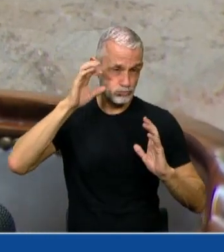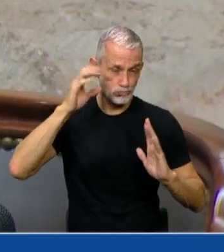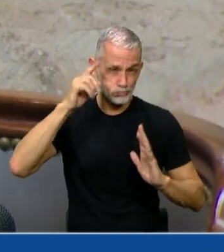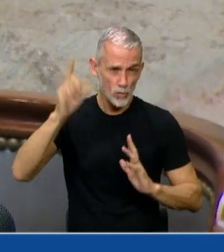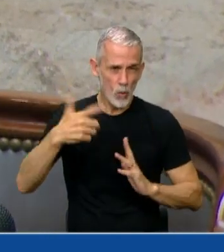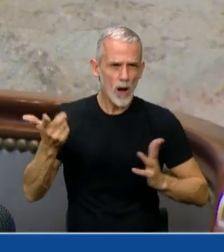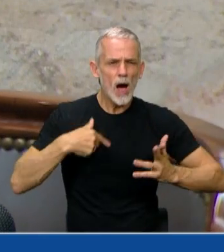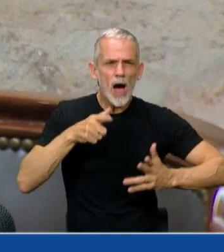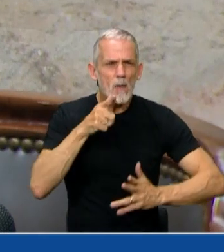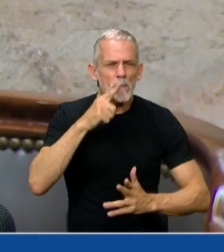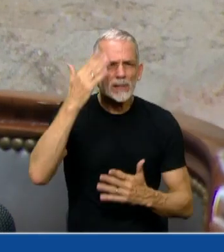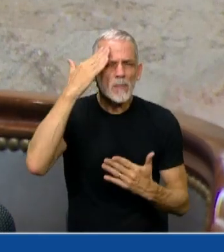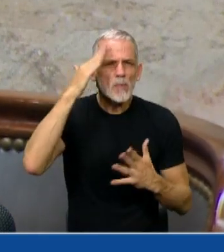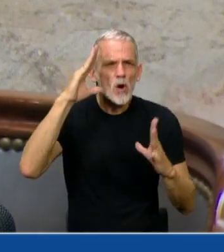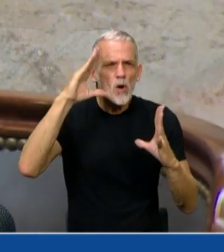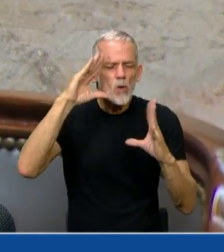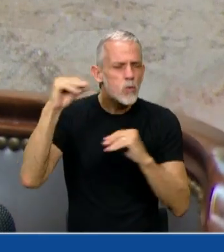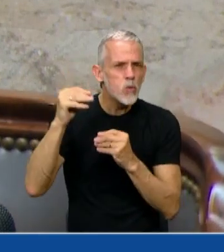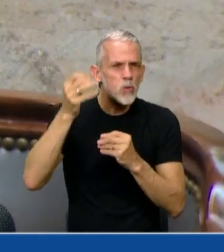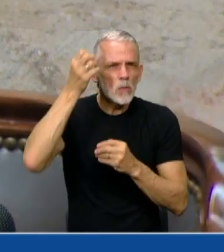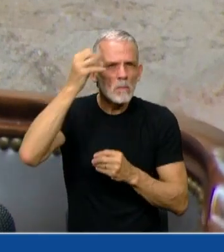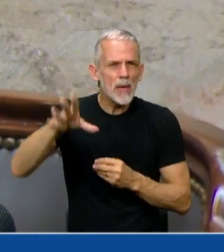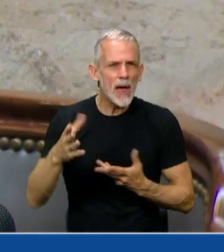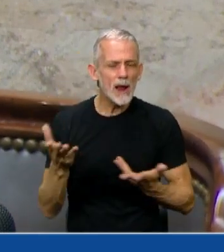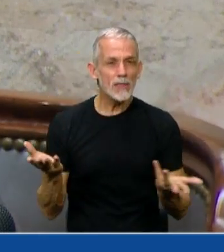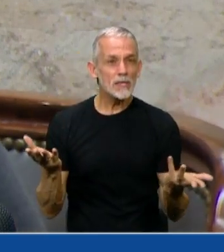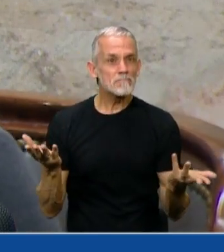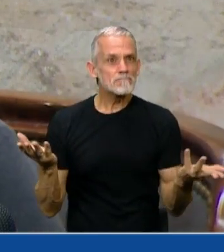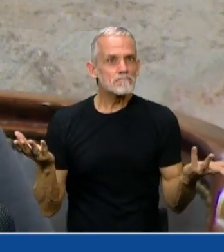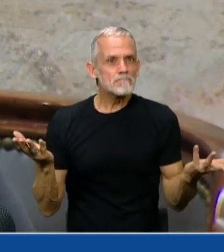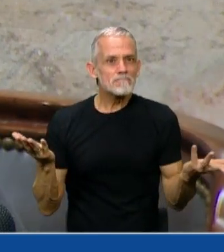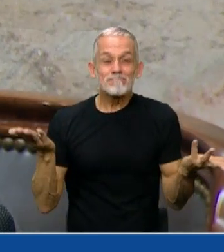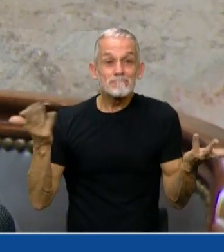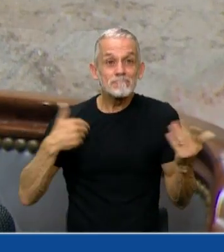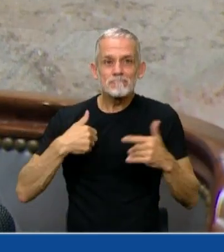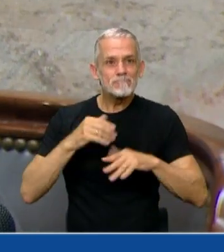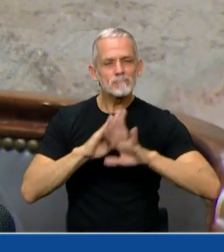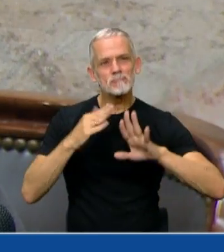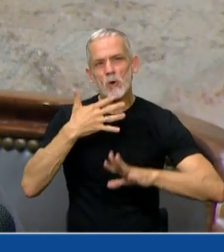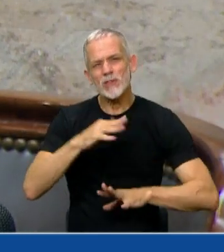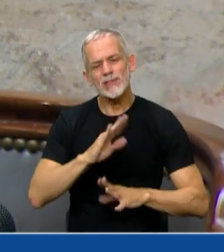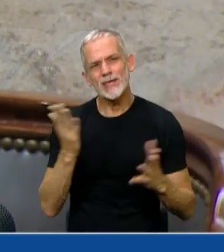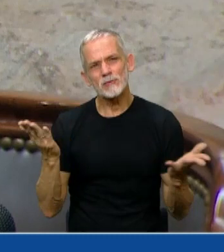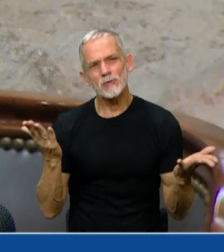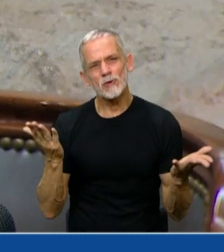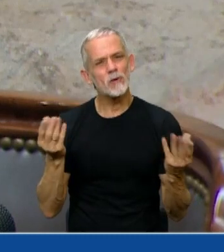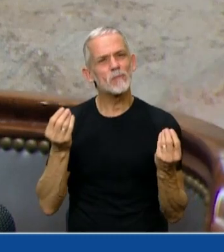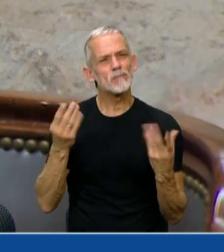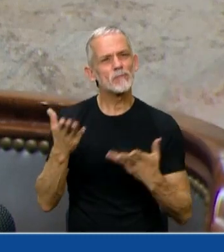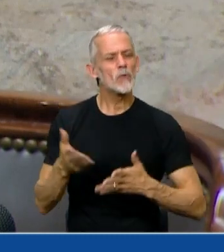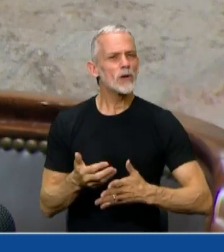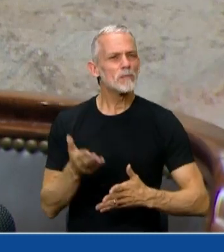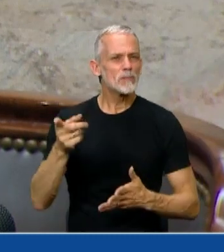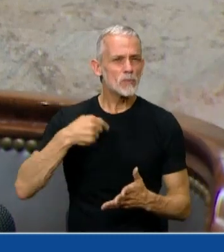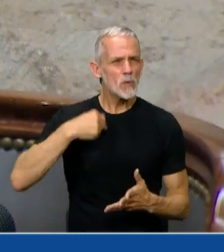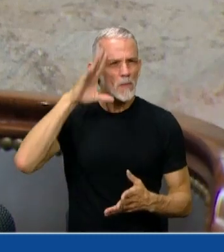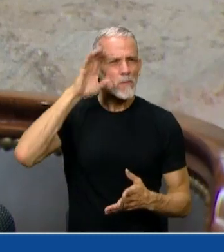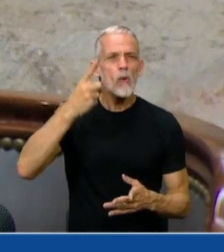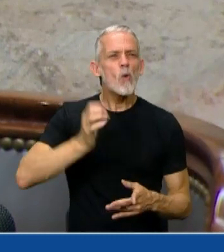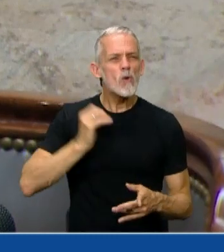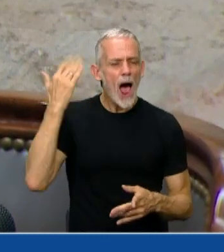habido amnesia temporal. Lo mencioné ayer en la comisión. Notable, porque les recuerdo que hace un